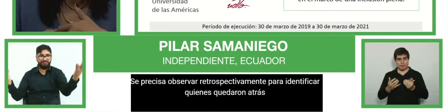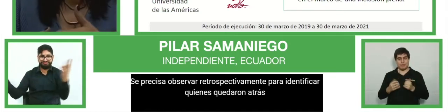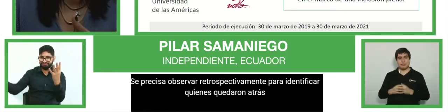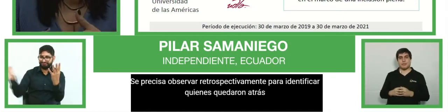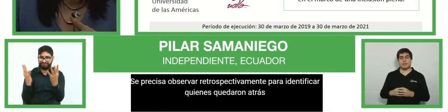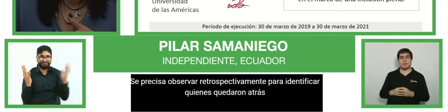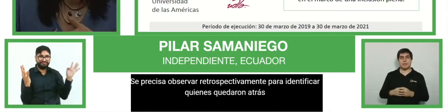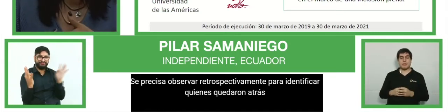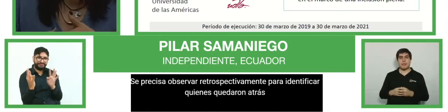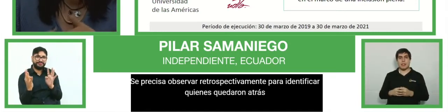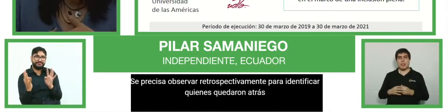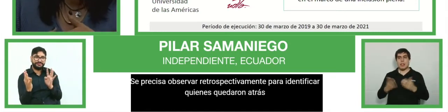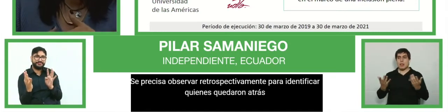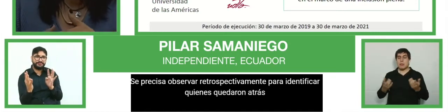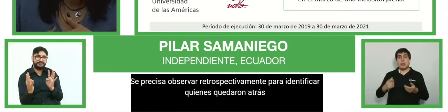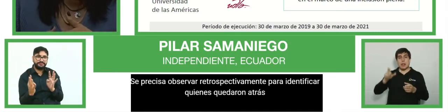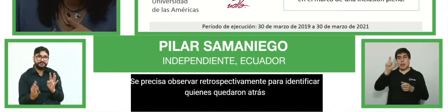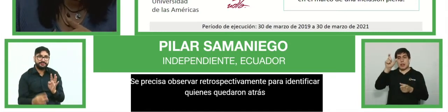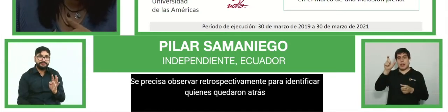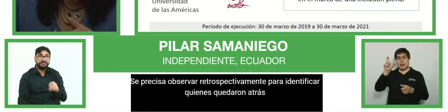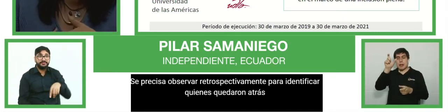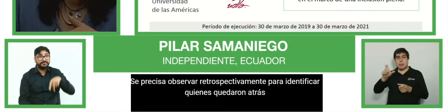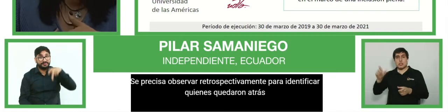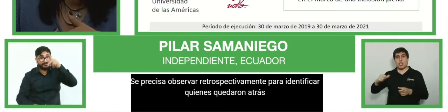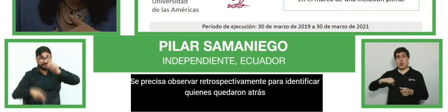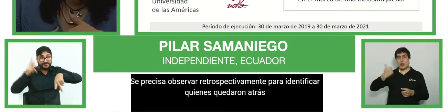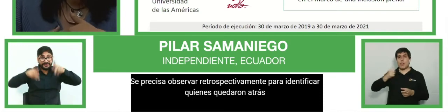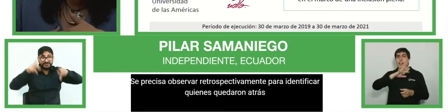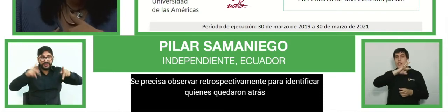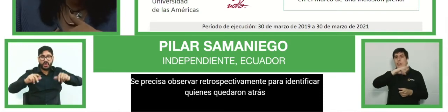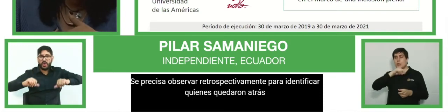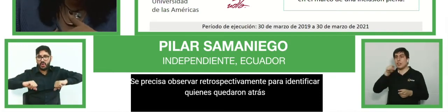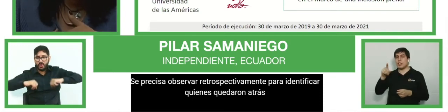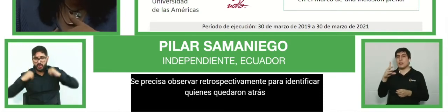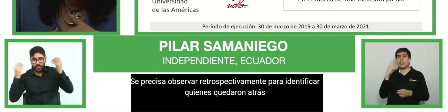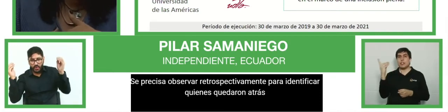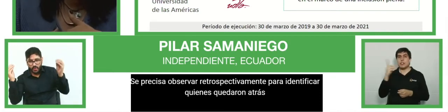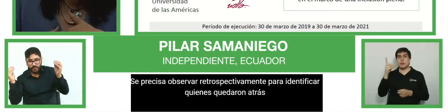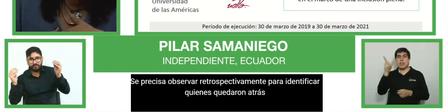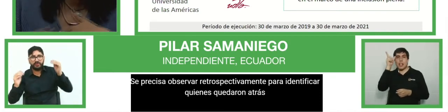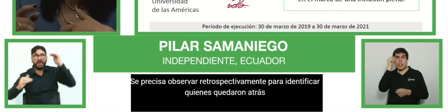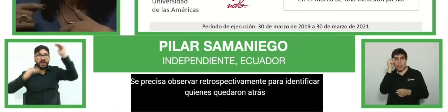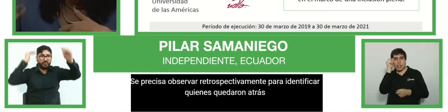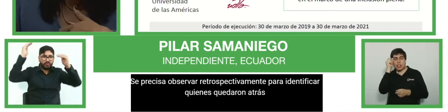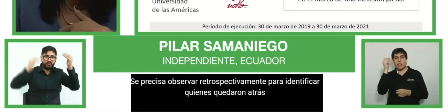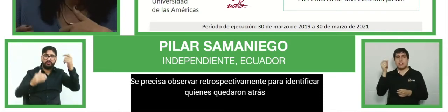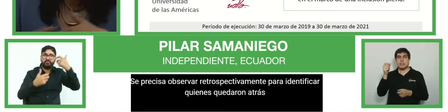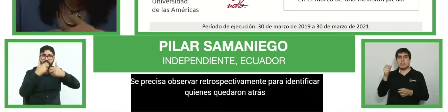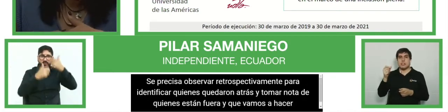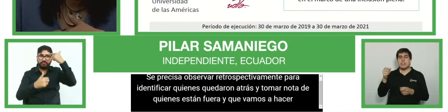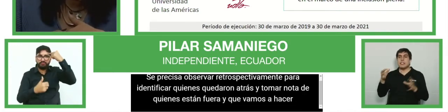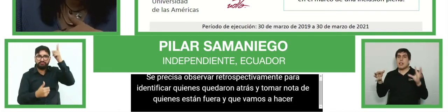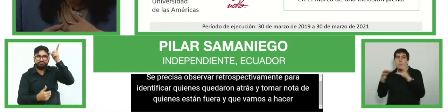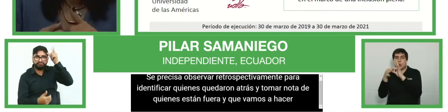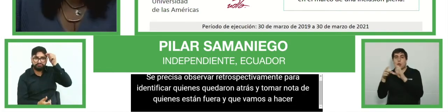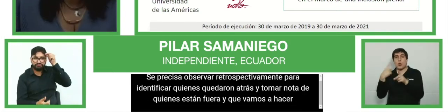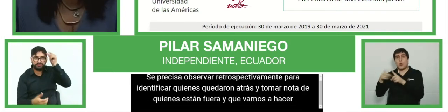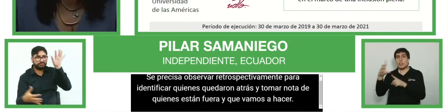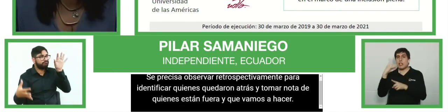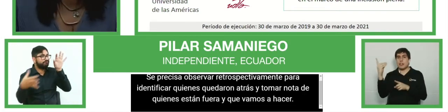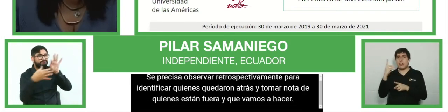la población joven y adulta con discapacidad intelectual asociada a otras discapacidades y